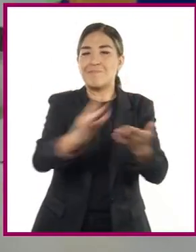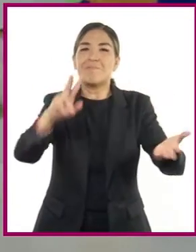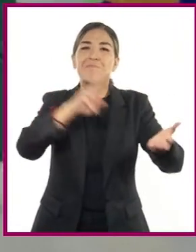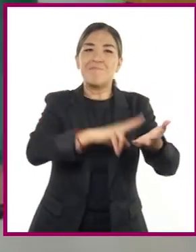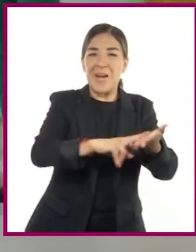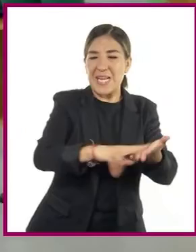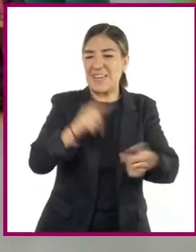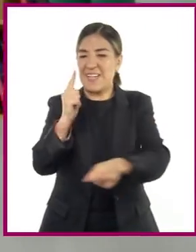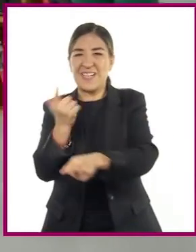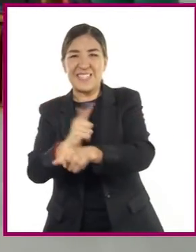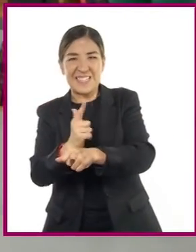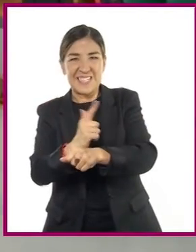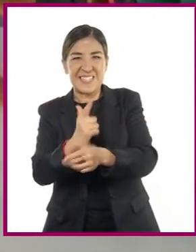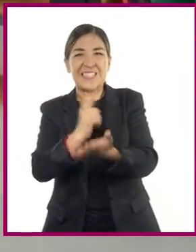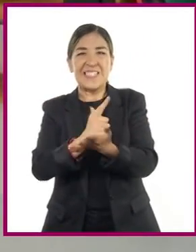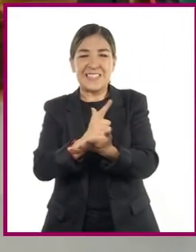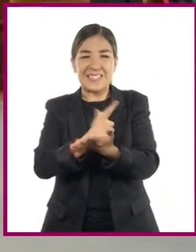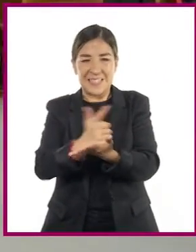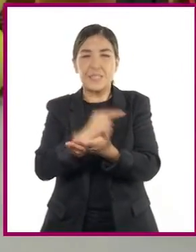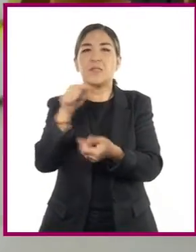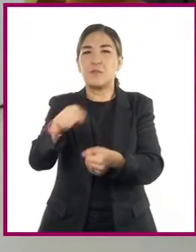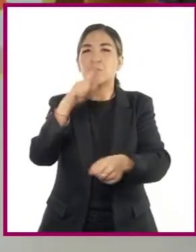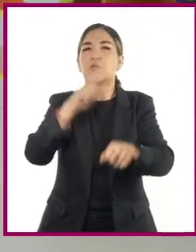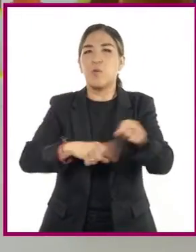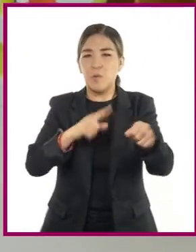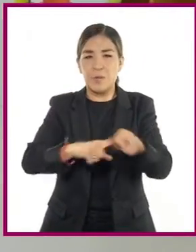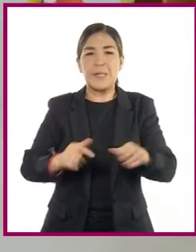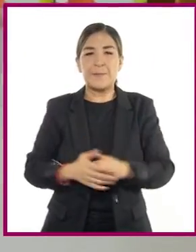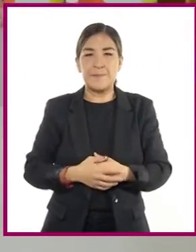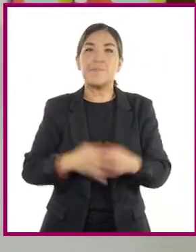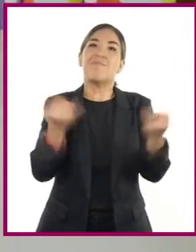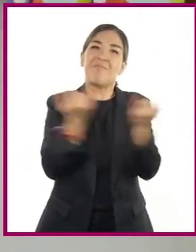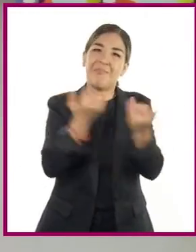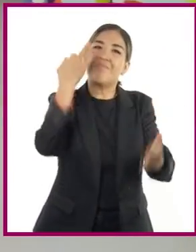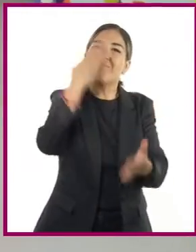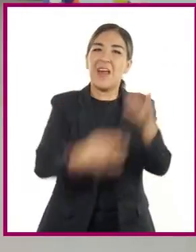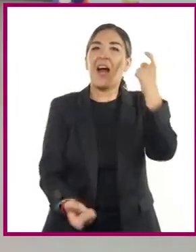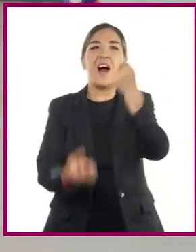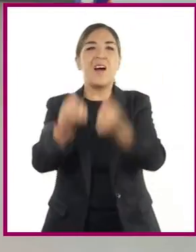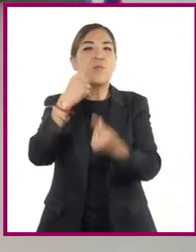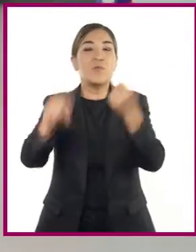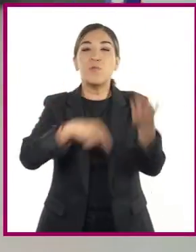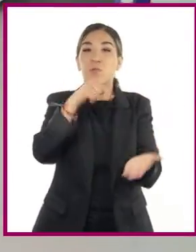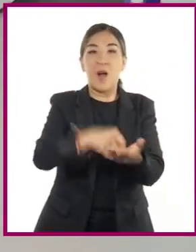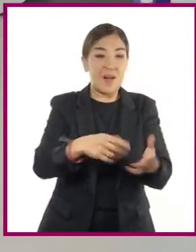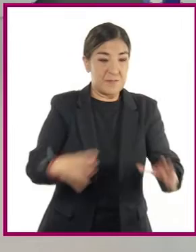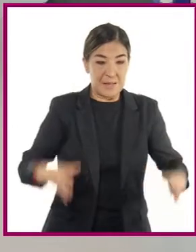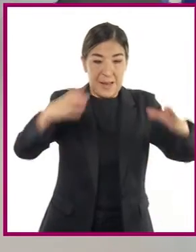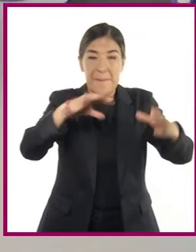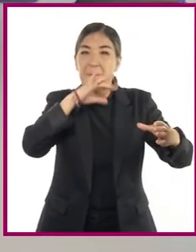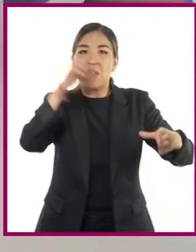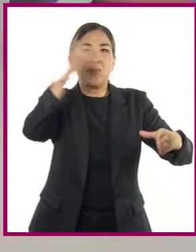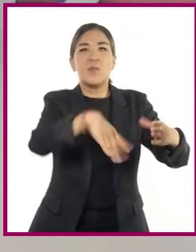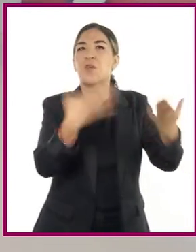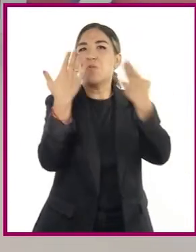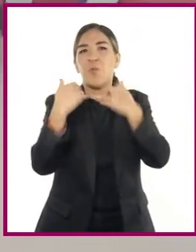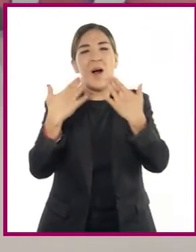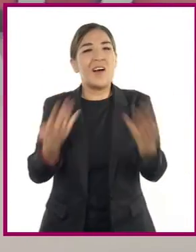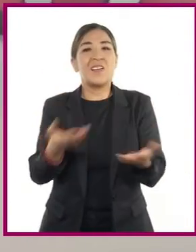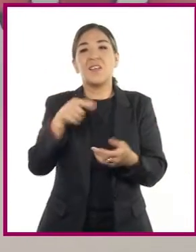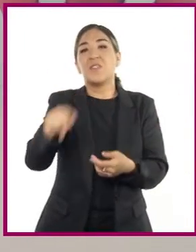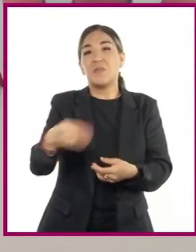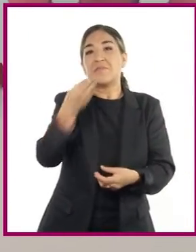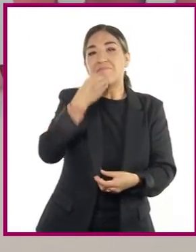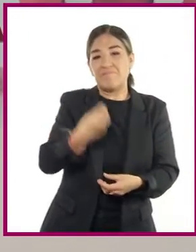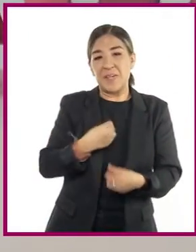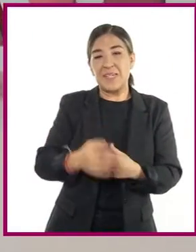bien, pero también llega a pasar que no hay suficientes contenedores para todos los tipos de residuos y uno termina